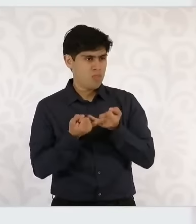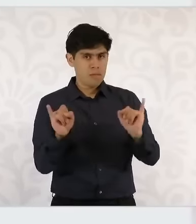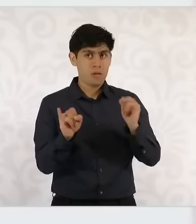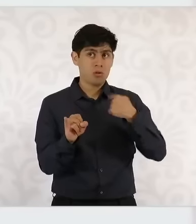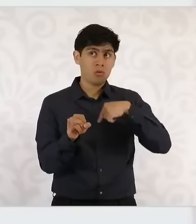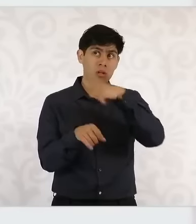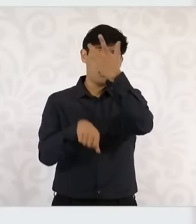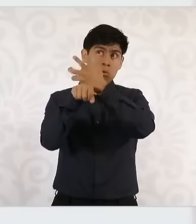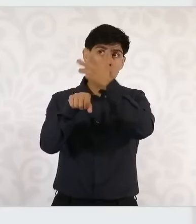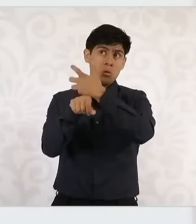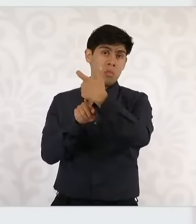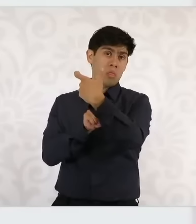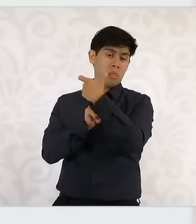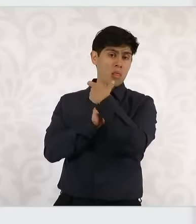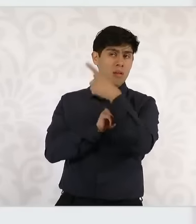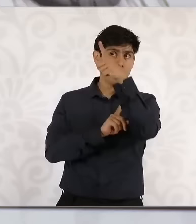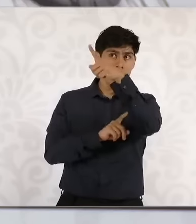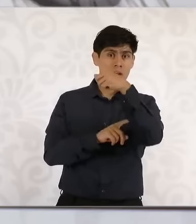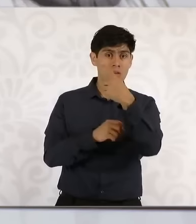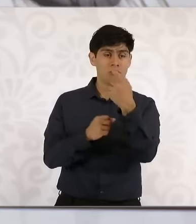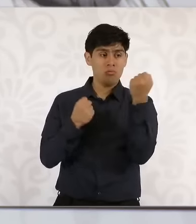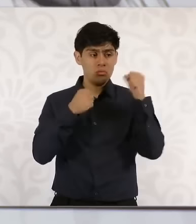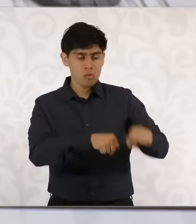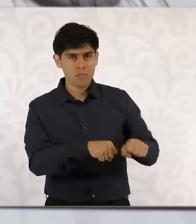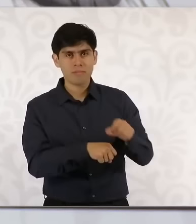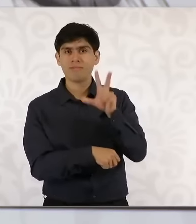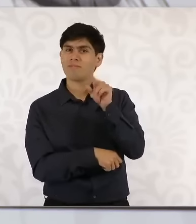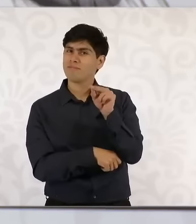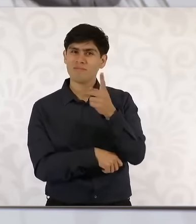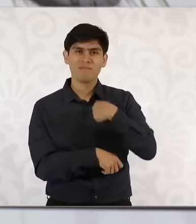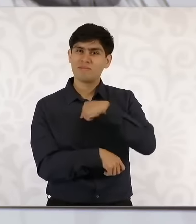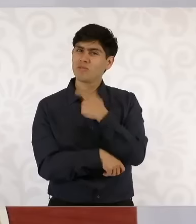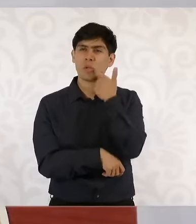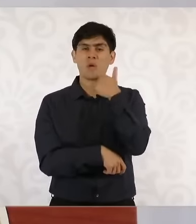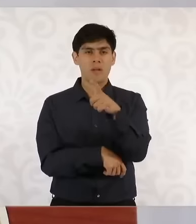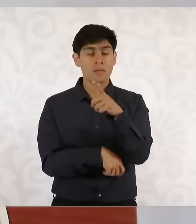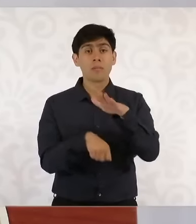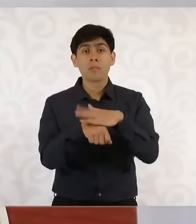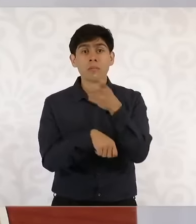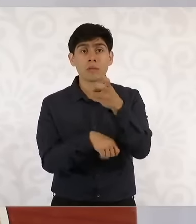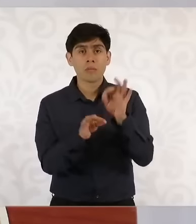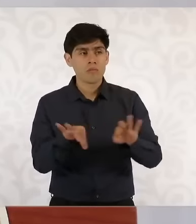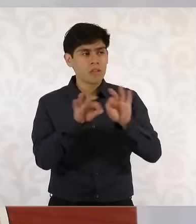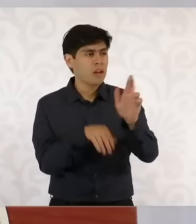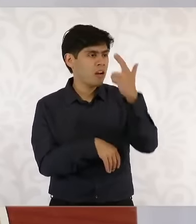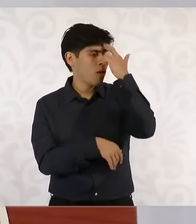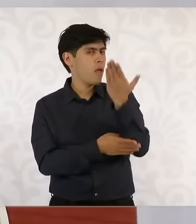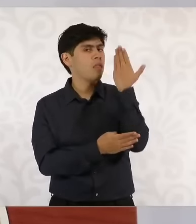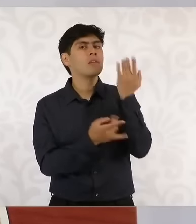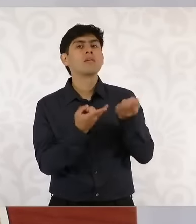protectorado de nadie. Entonces es muy importante recordar la historia. lo que fue la invasión francesa y